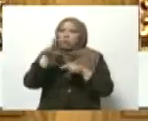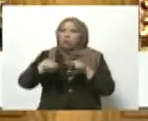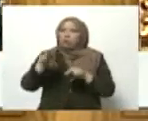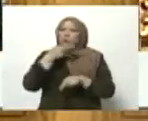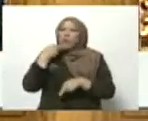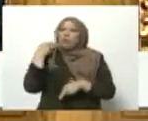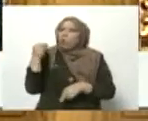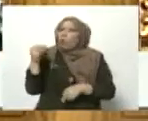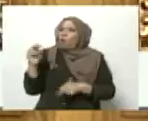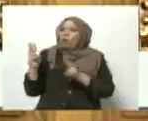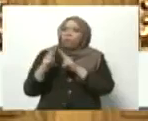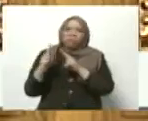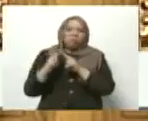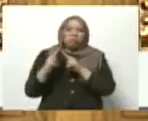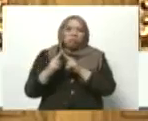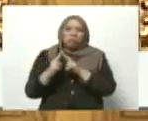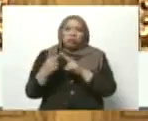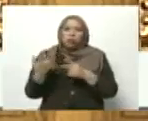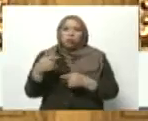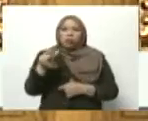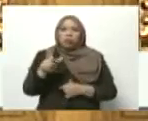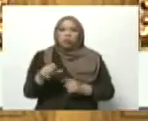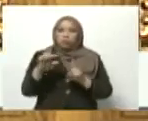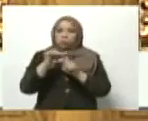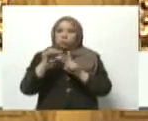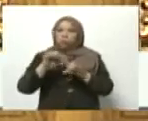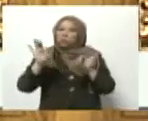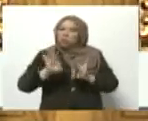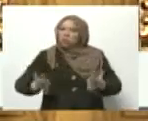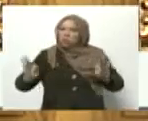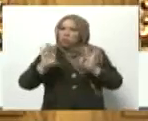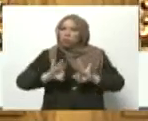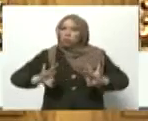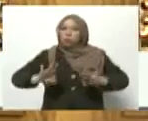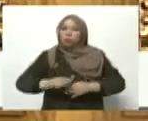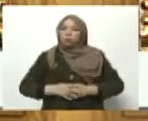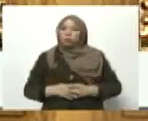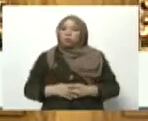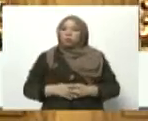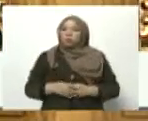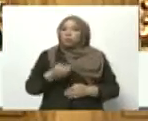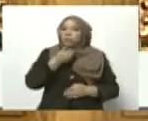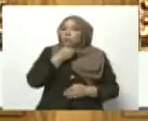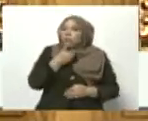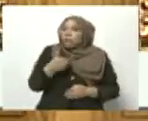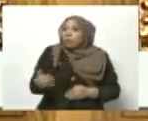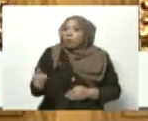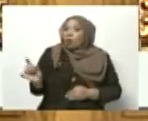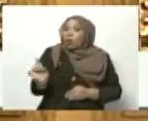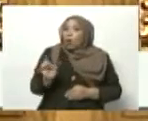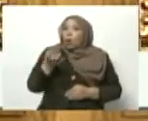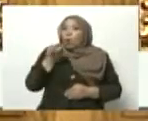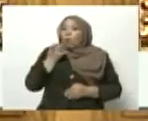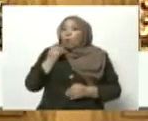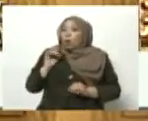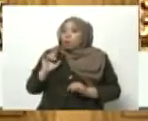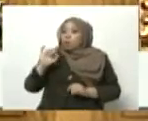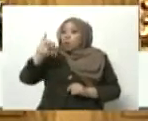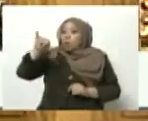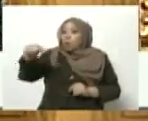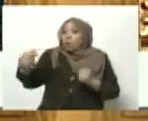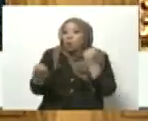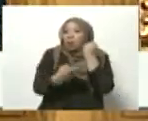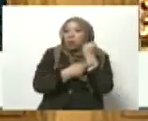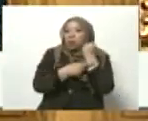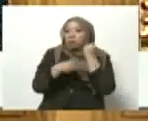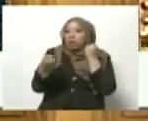conocía? Palabras textuales, no son mías. Ese desprecio donde Goodrow, por ejemplo, desprecia a quienes